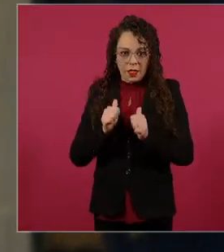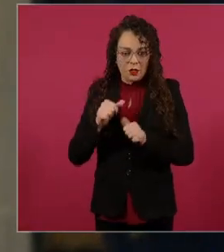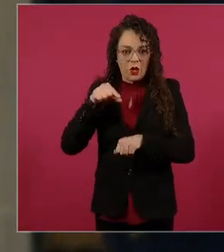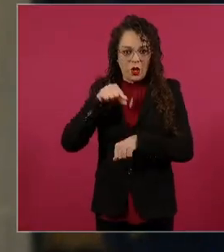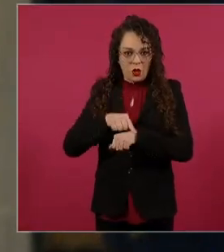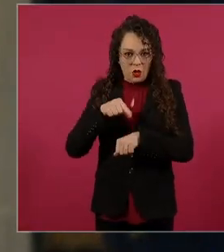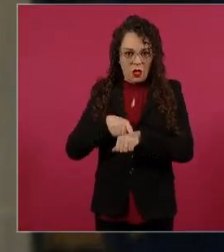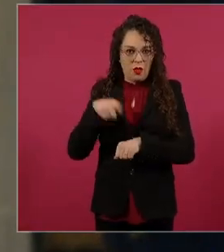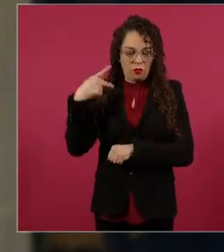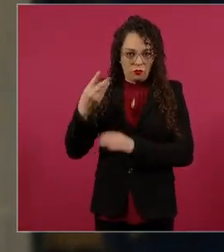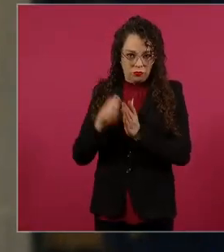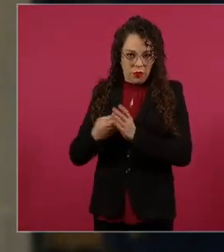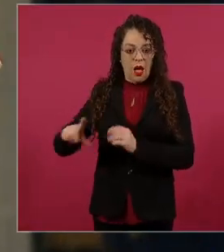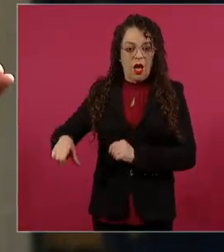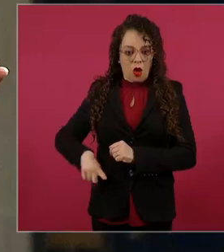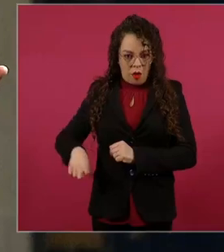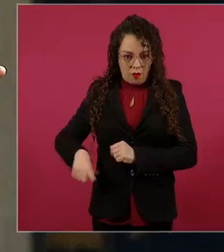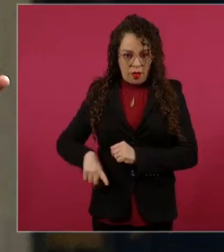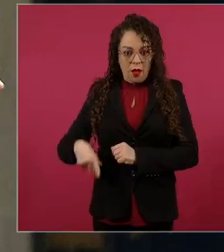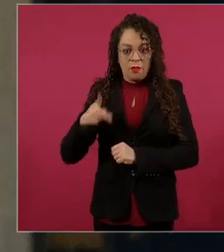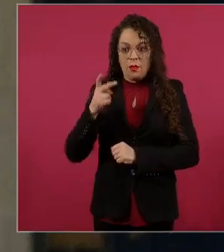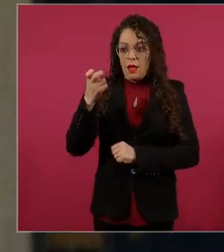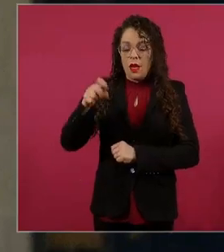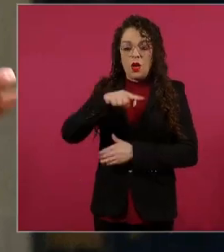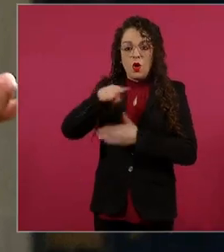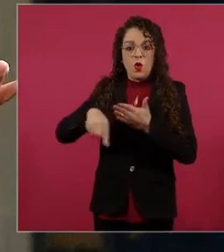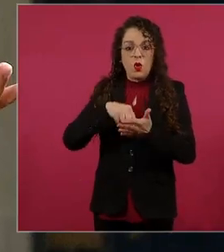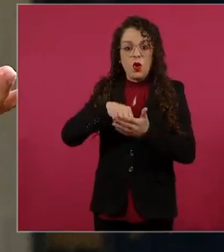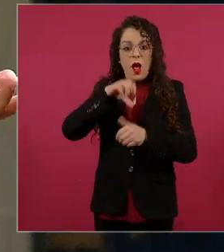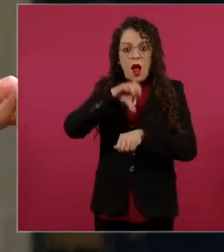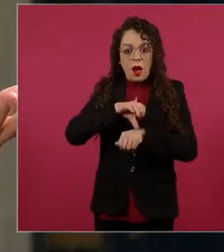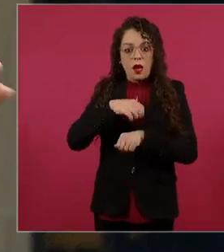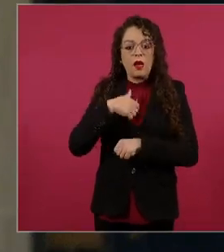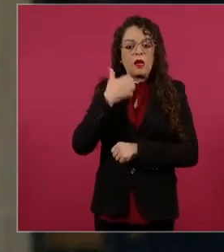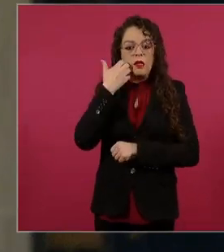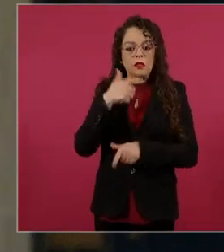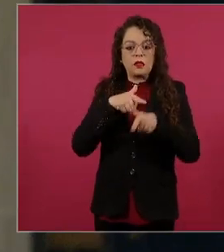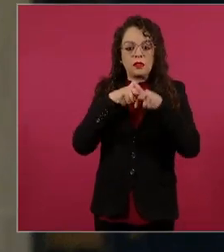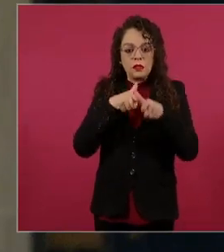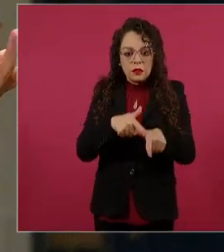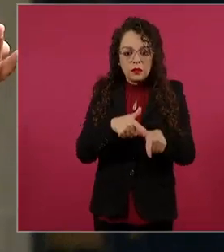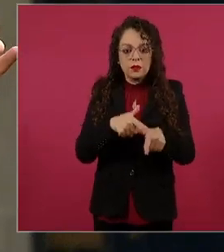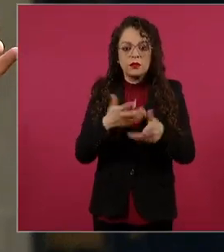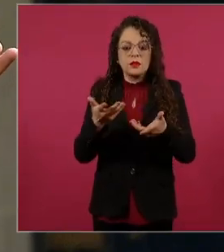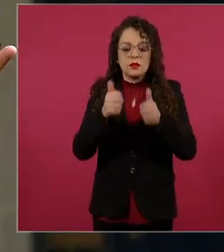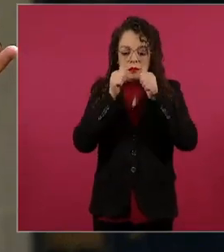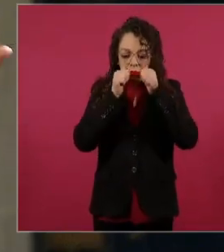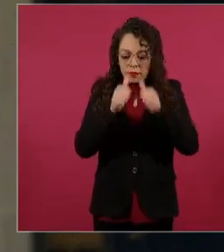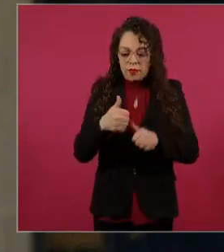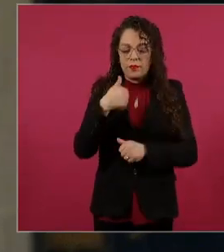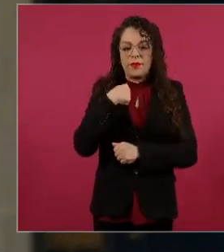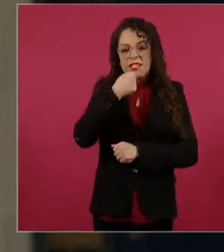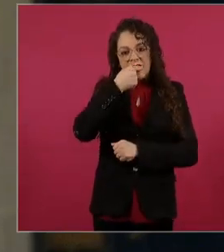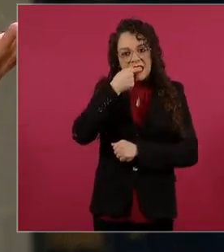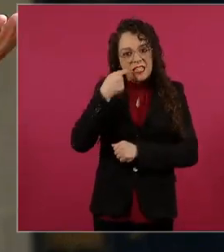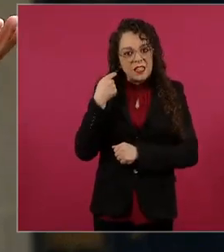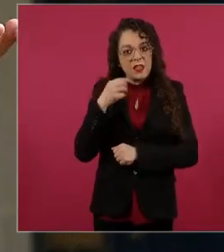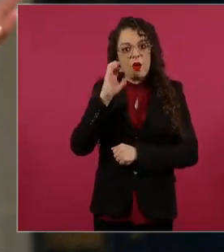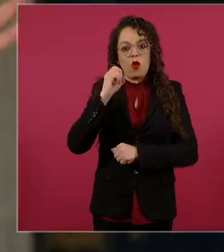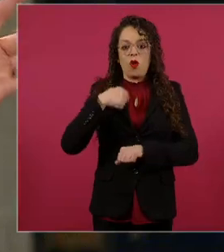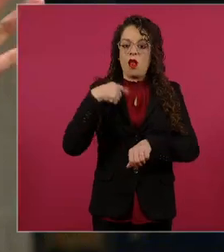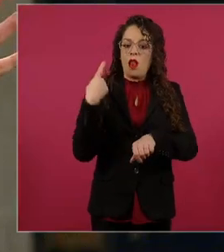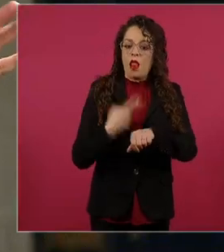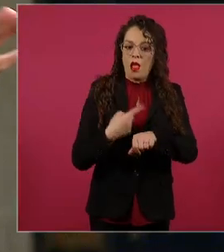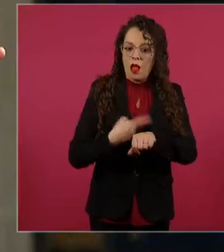a muchas personas de que me sigan atendiendo en mi centro de salud, que me atiendan mis dientes cada seis meses, que me atiendan cuando me enfermo, pero ahorita no lo puedo hacer, ¿por qué?